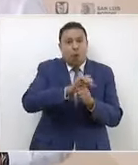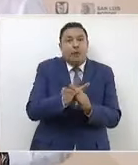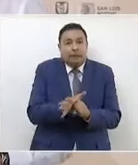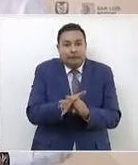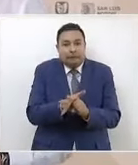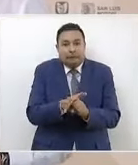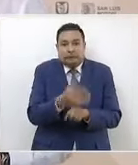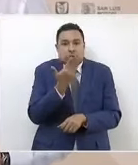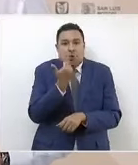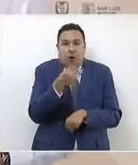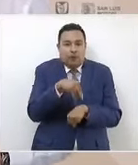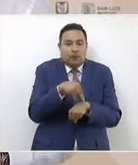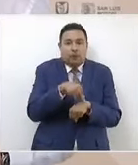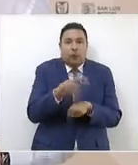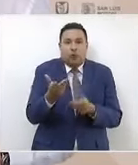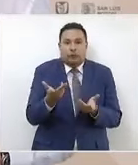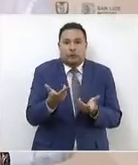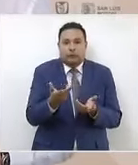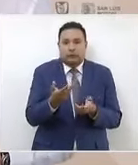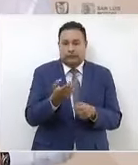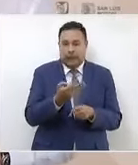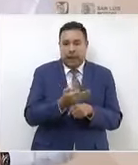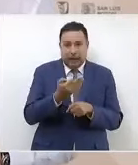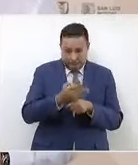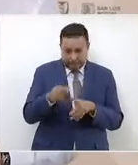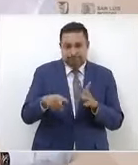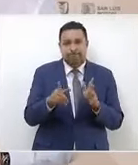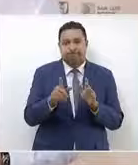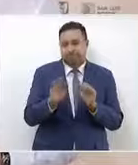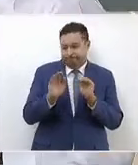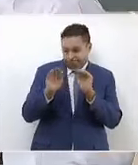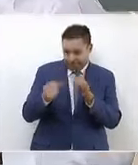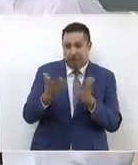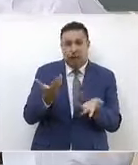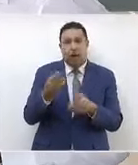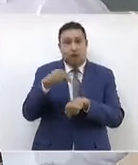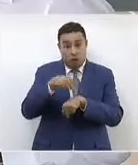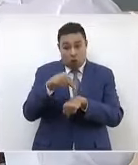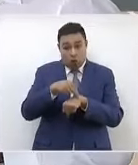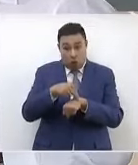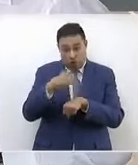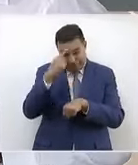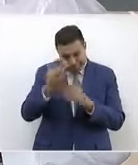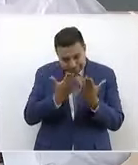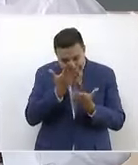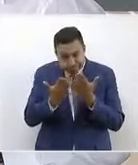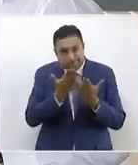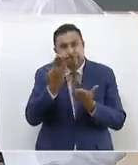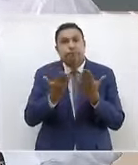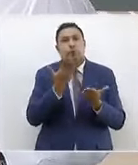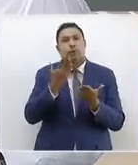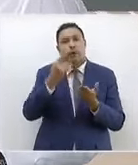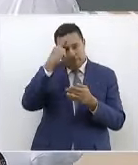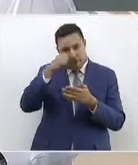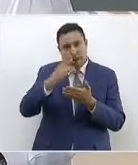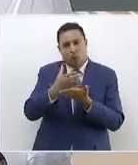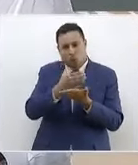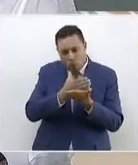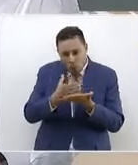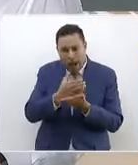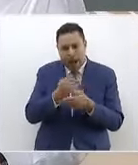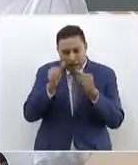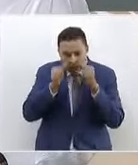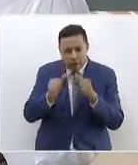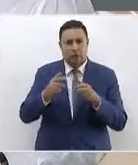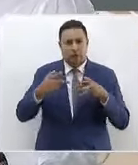la pandemia. Formamos médicos para poder curar a la gente,